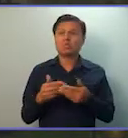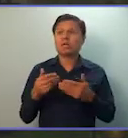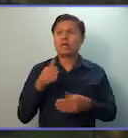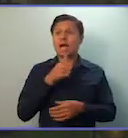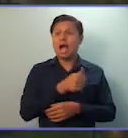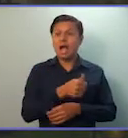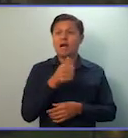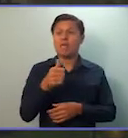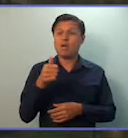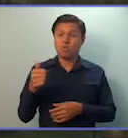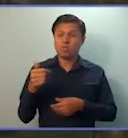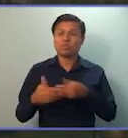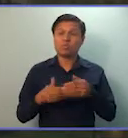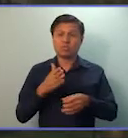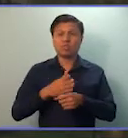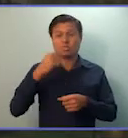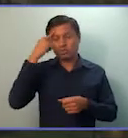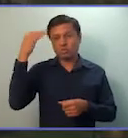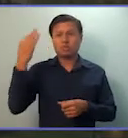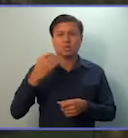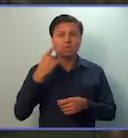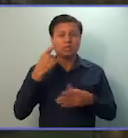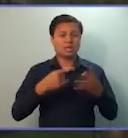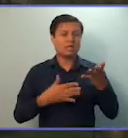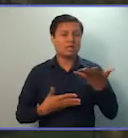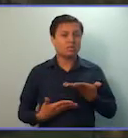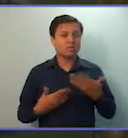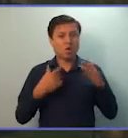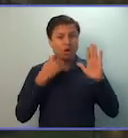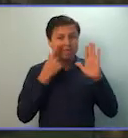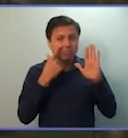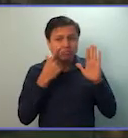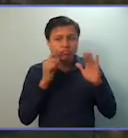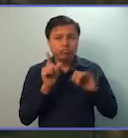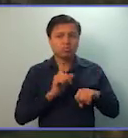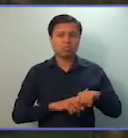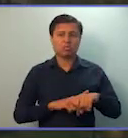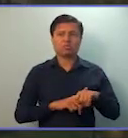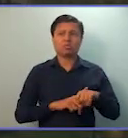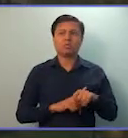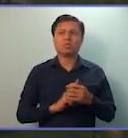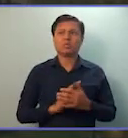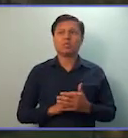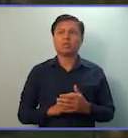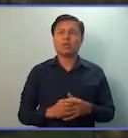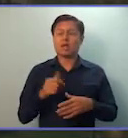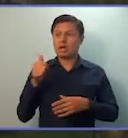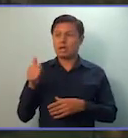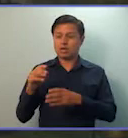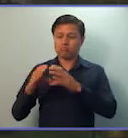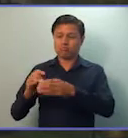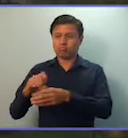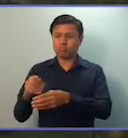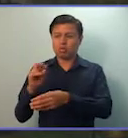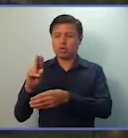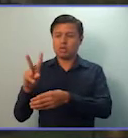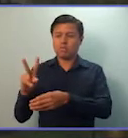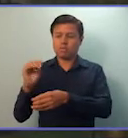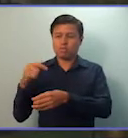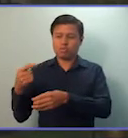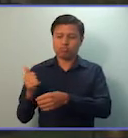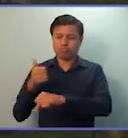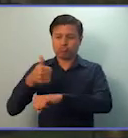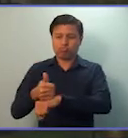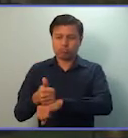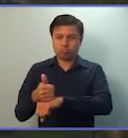uno de estos partidos políticos tiene derecho a vigilancia temporal es decir por cada una de las juntas receptoras de voto que van a haber en el país